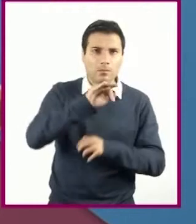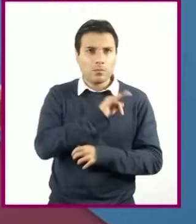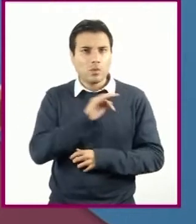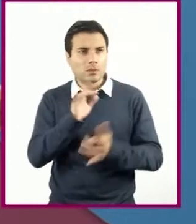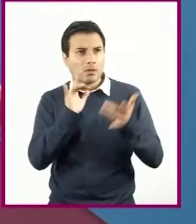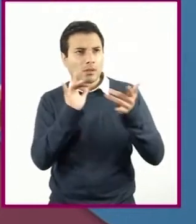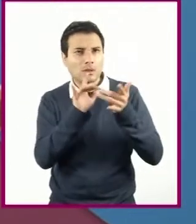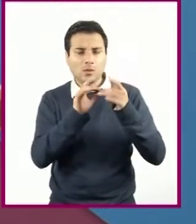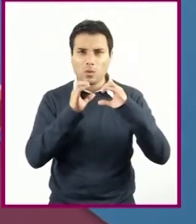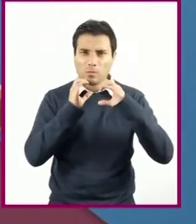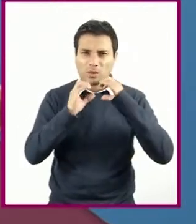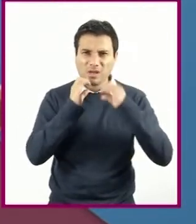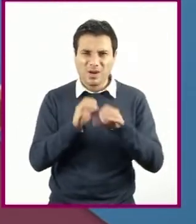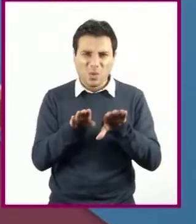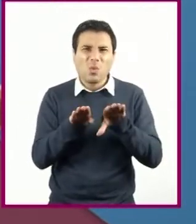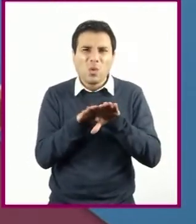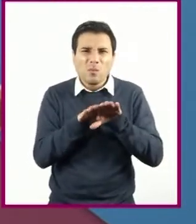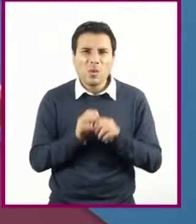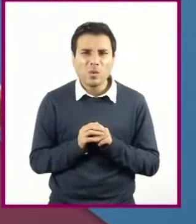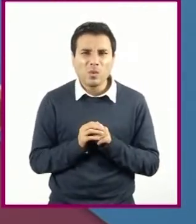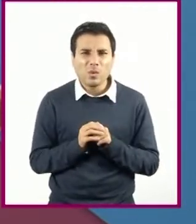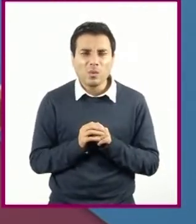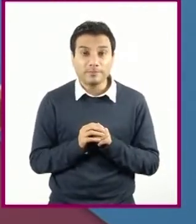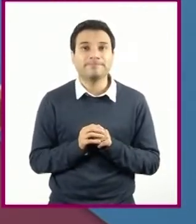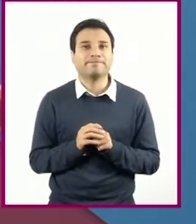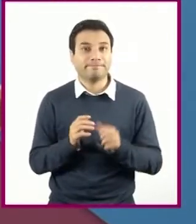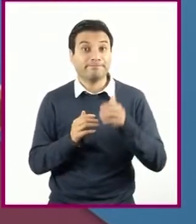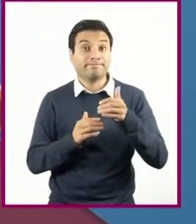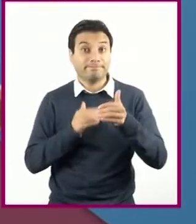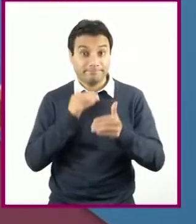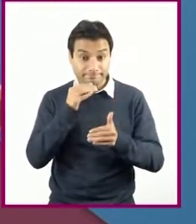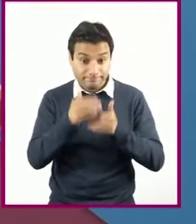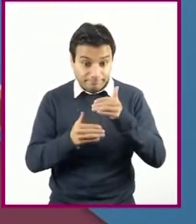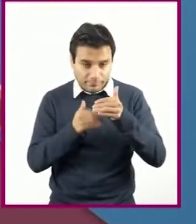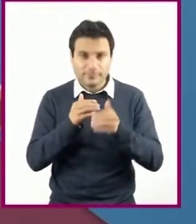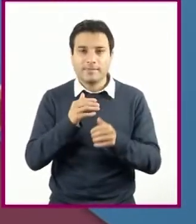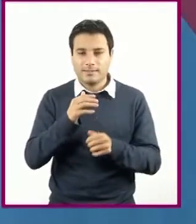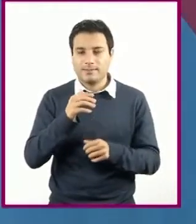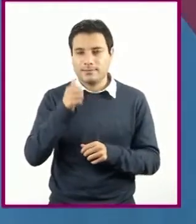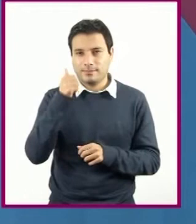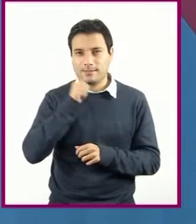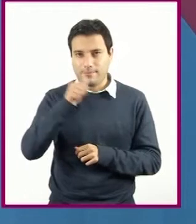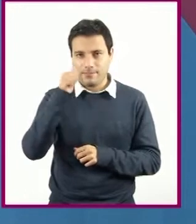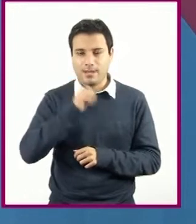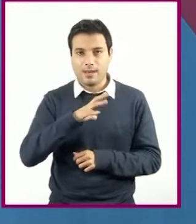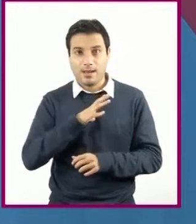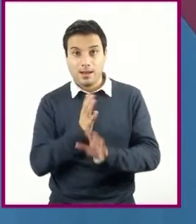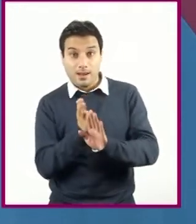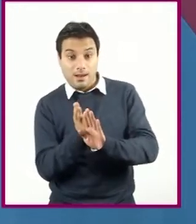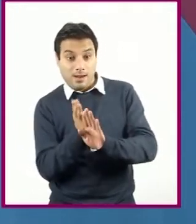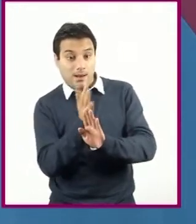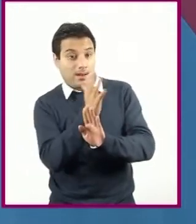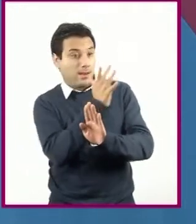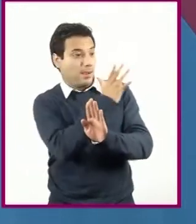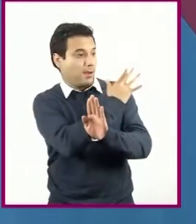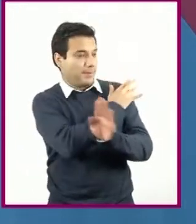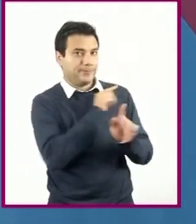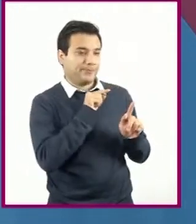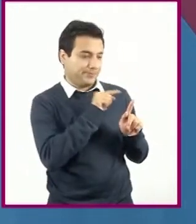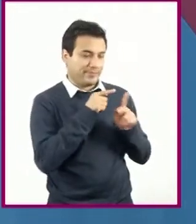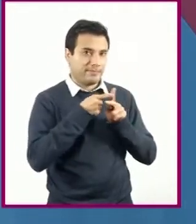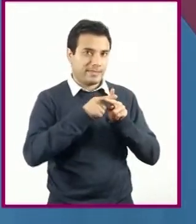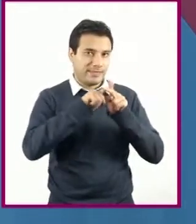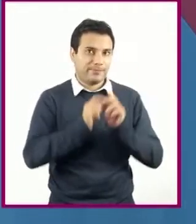segundos. Como toda evolución, siempre existe el punto de partida. Espero que esta sesión